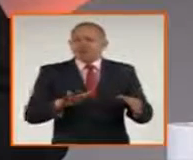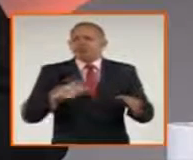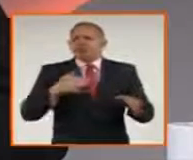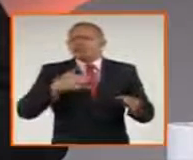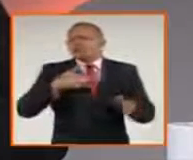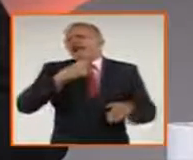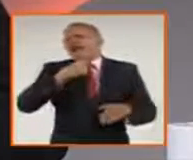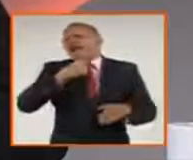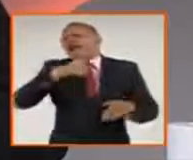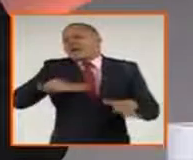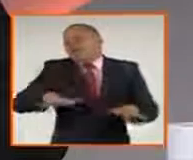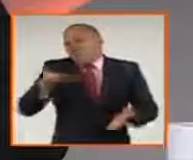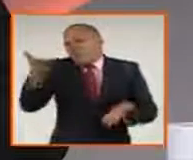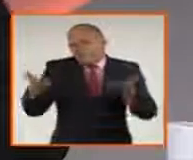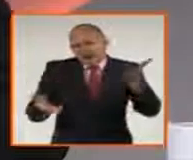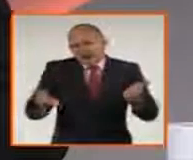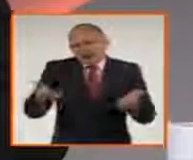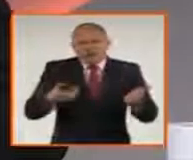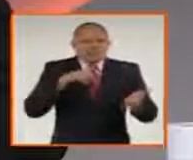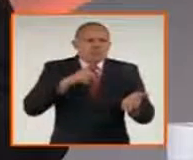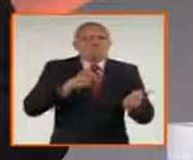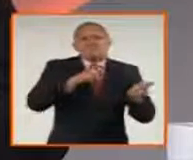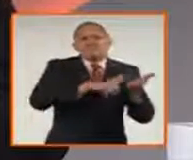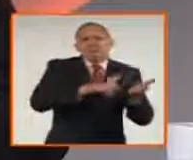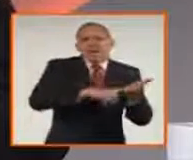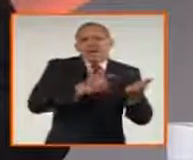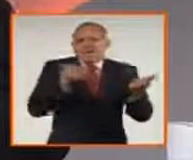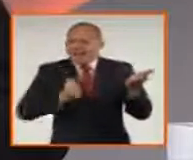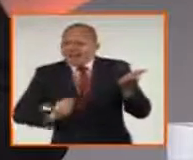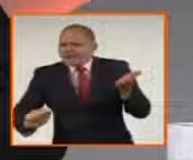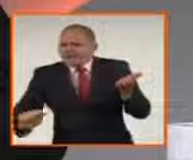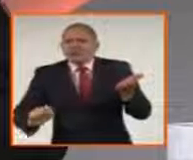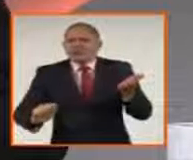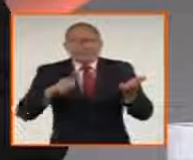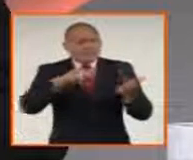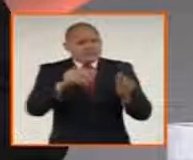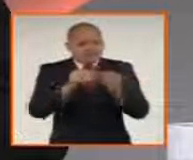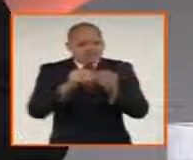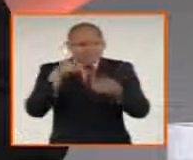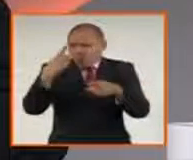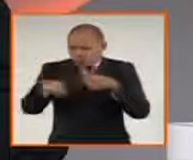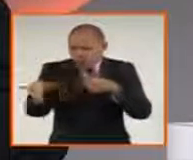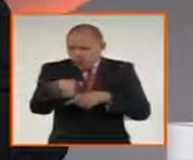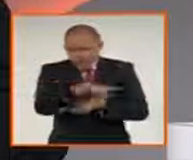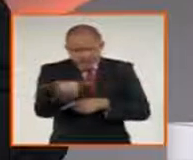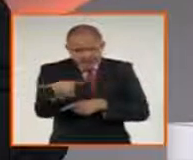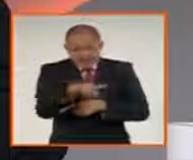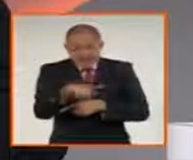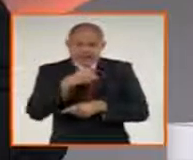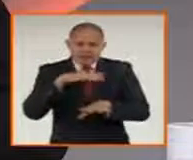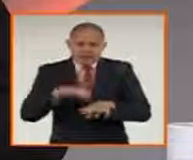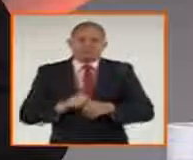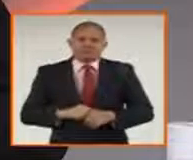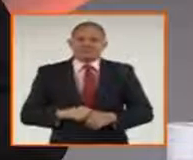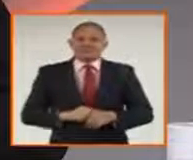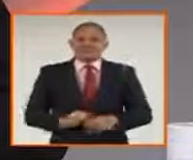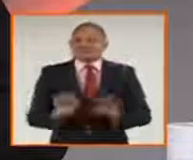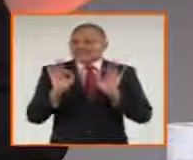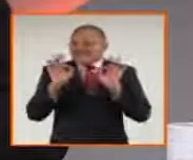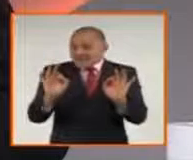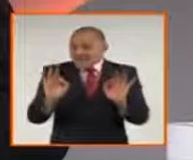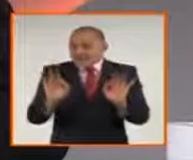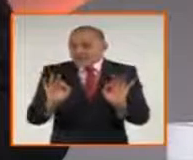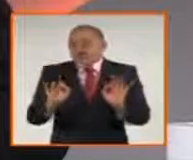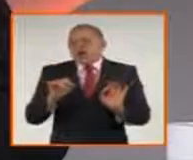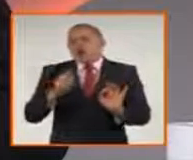integrantes de la familia, ¿no? Lo que los requisitos sí son distintos. En el caso de los hijos menores de edad, ese requisito del estado de necesidad